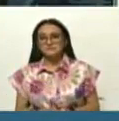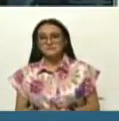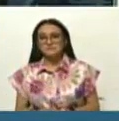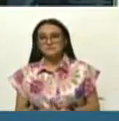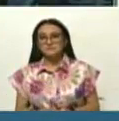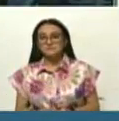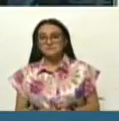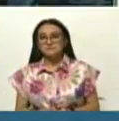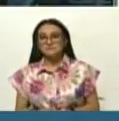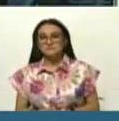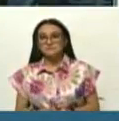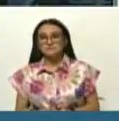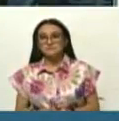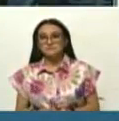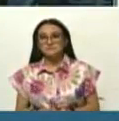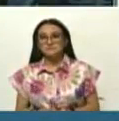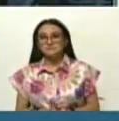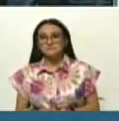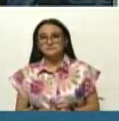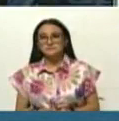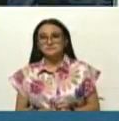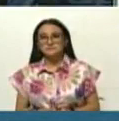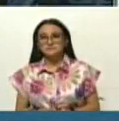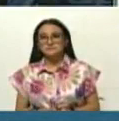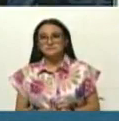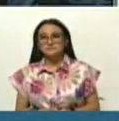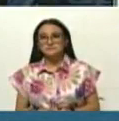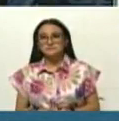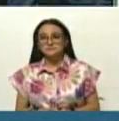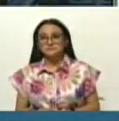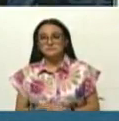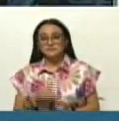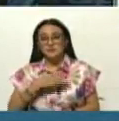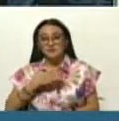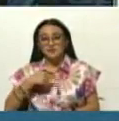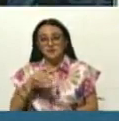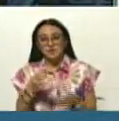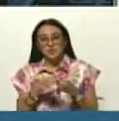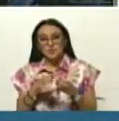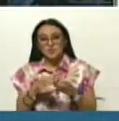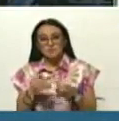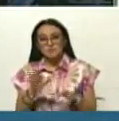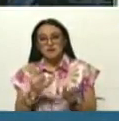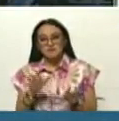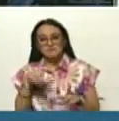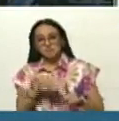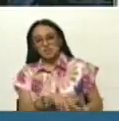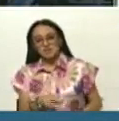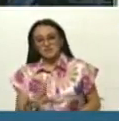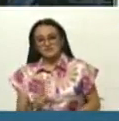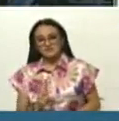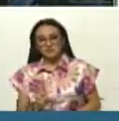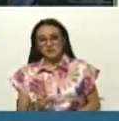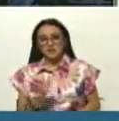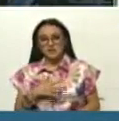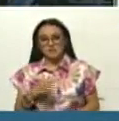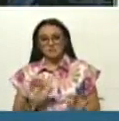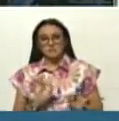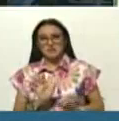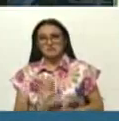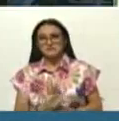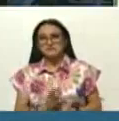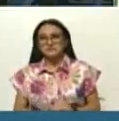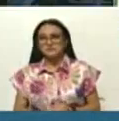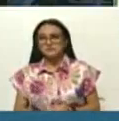a lo que ellos siempre han querido, que este sea el patio trasero del imperialismo. Aquí nos negamos a hacer el patio trasero.